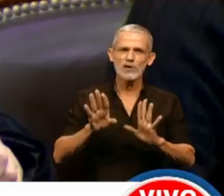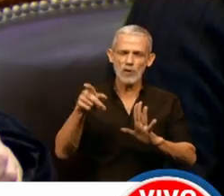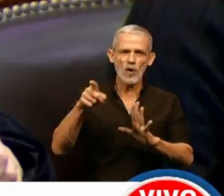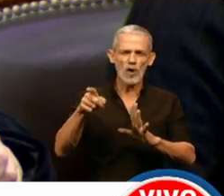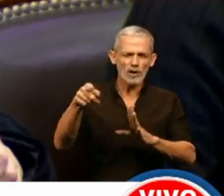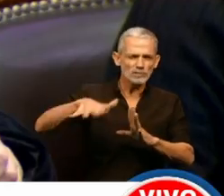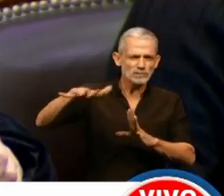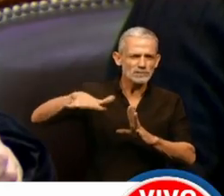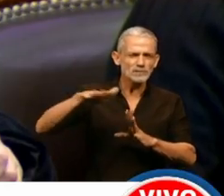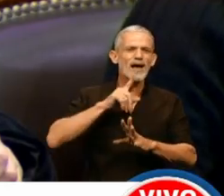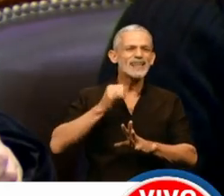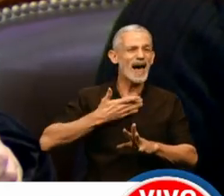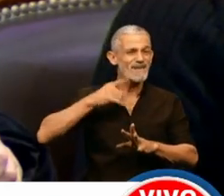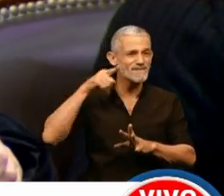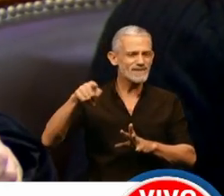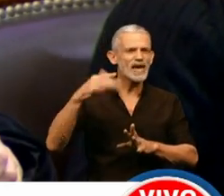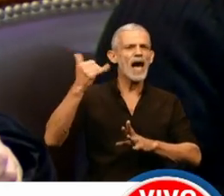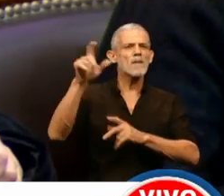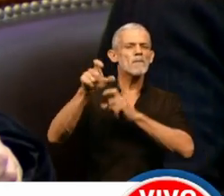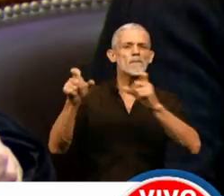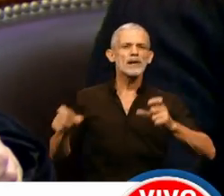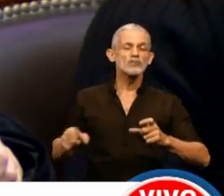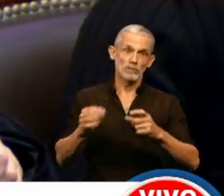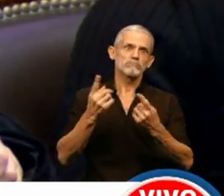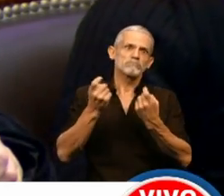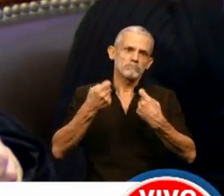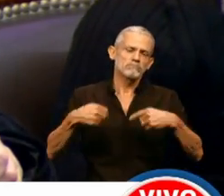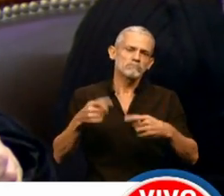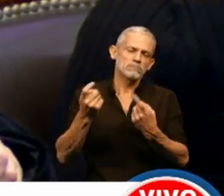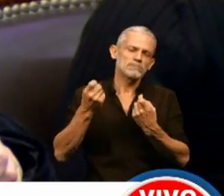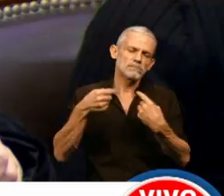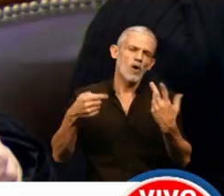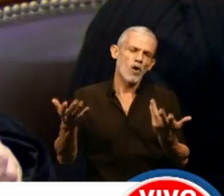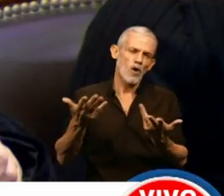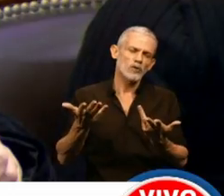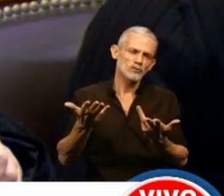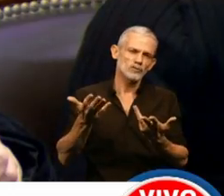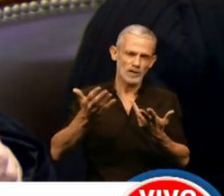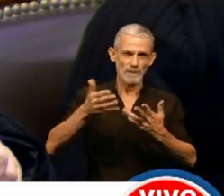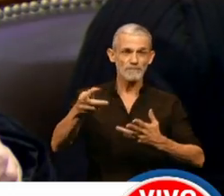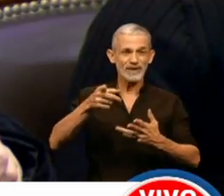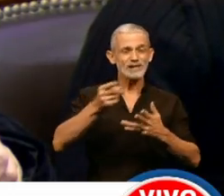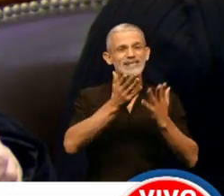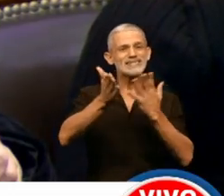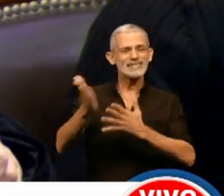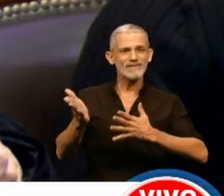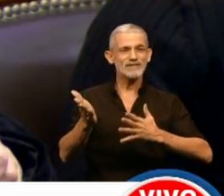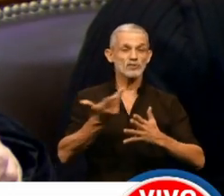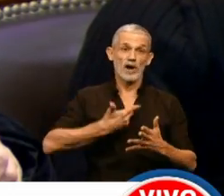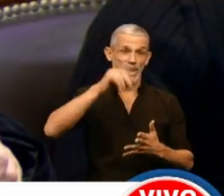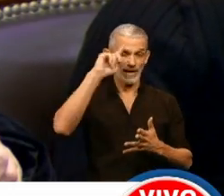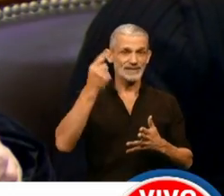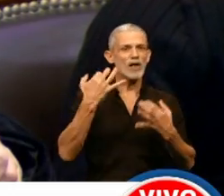destacar que en esta zona hay pobladores con muchas necesidades y sabemos que dentro de los servicios que el estado